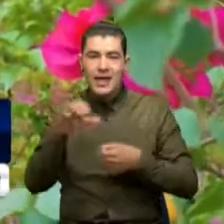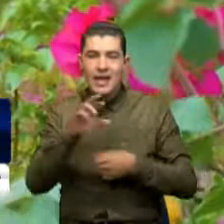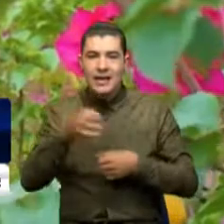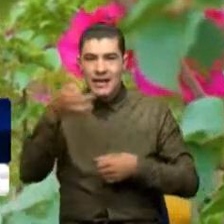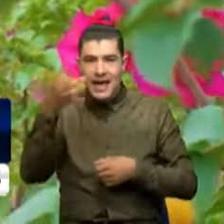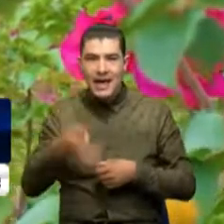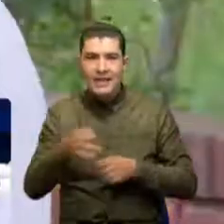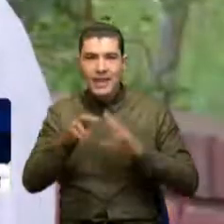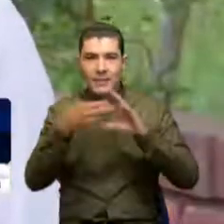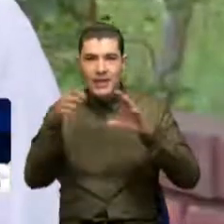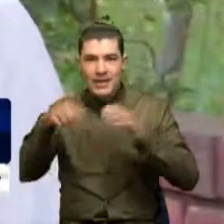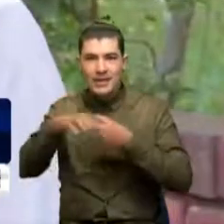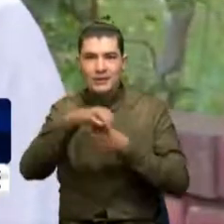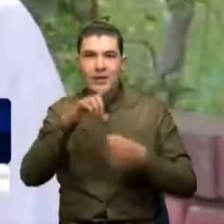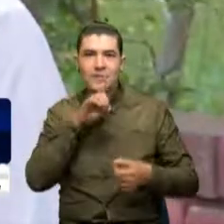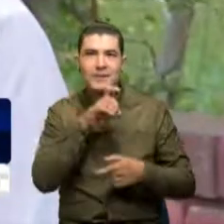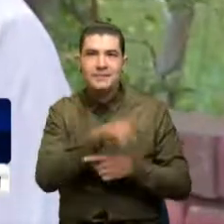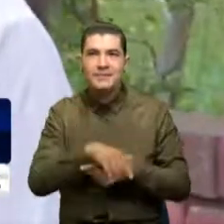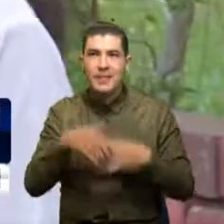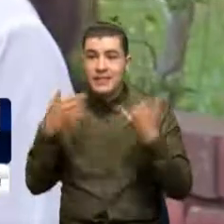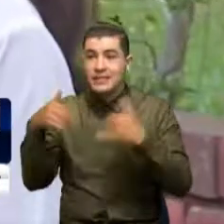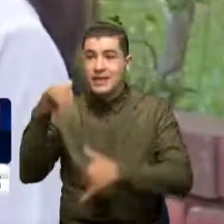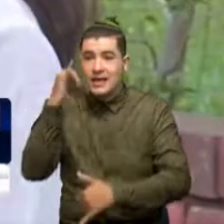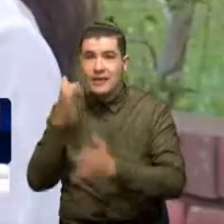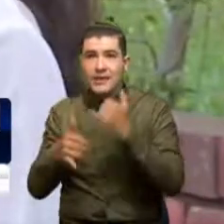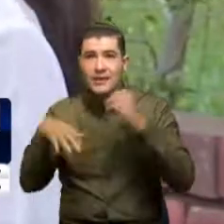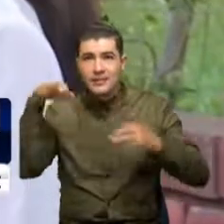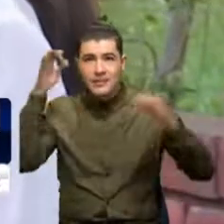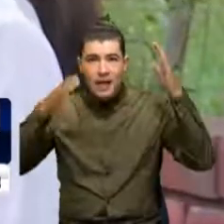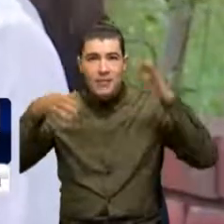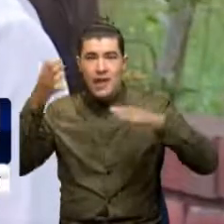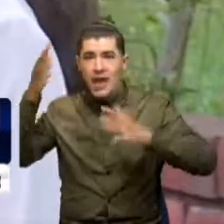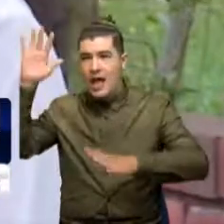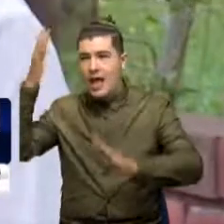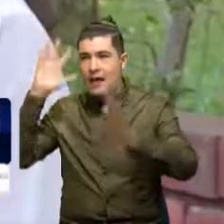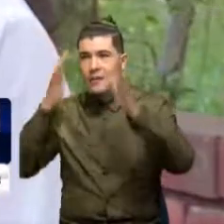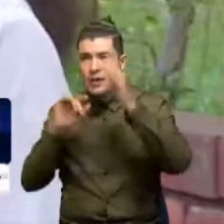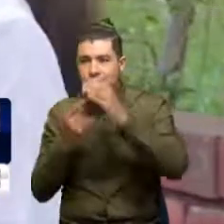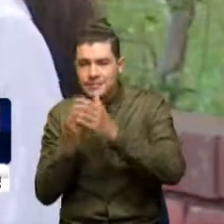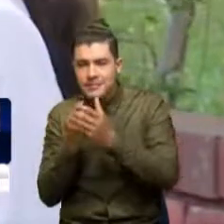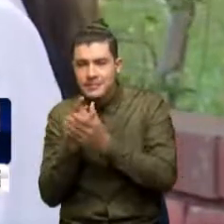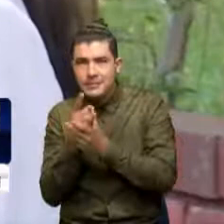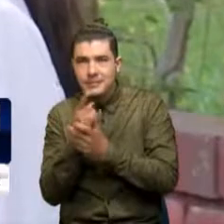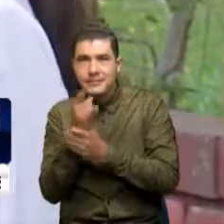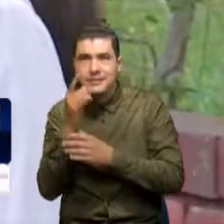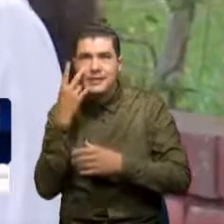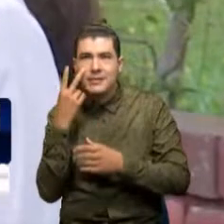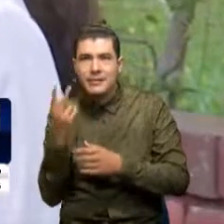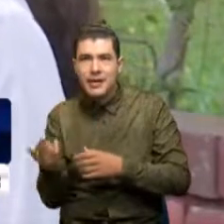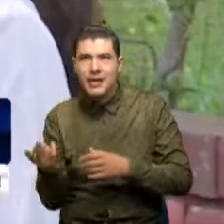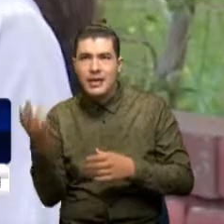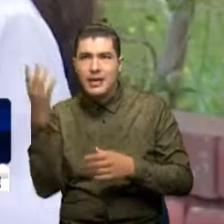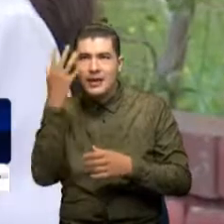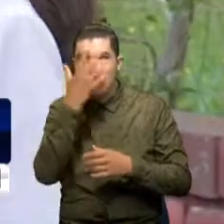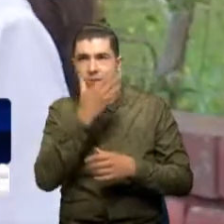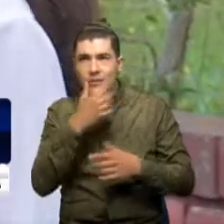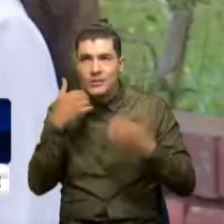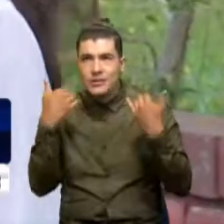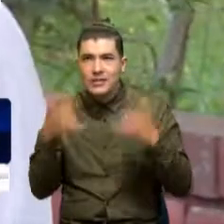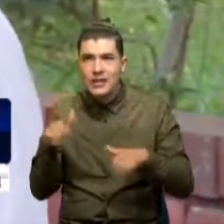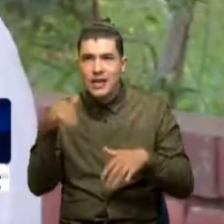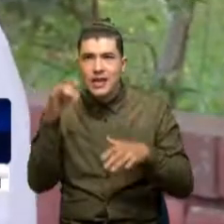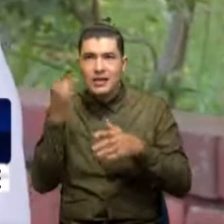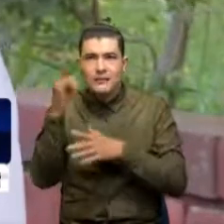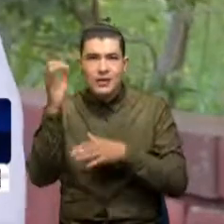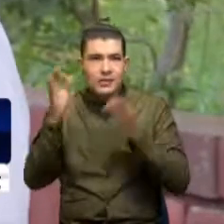en Bucaramanga. Se está finalizando la primavera, los árboles están floreciendo, se están cayendo las